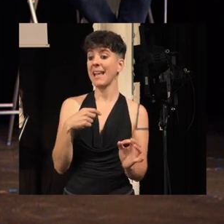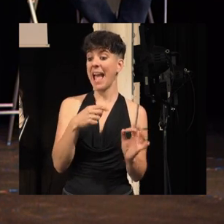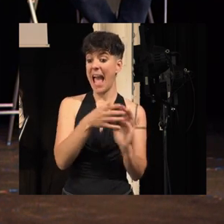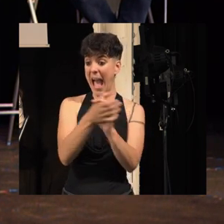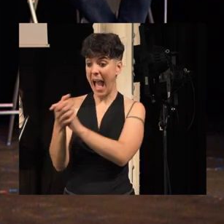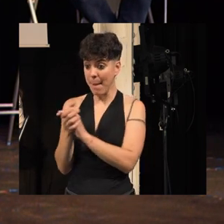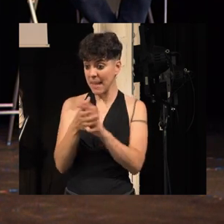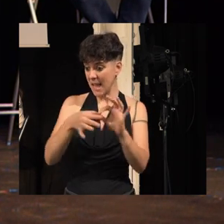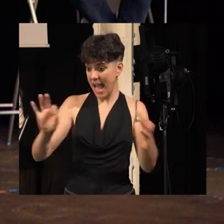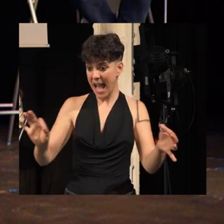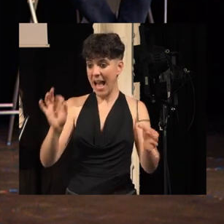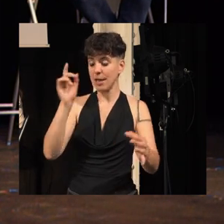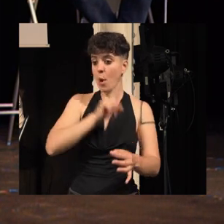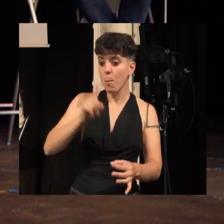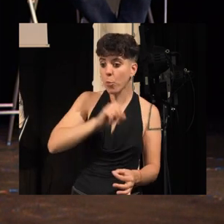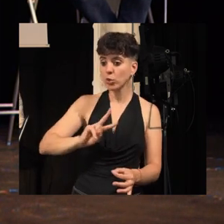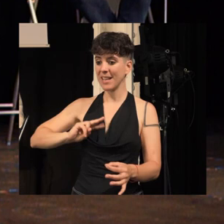putas transmigrantes,